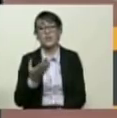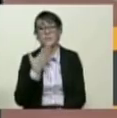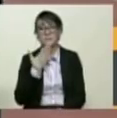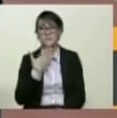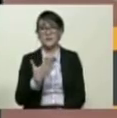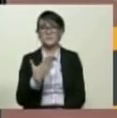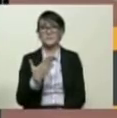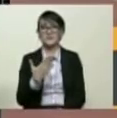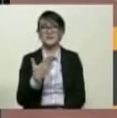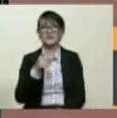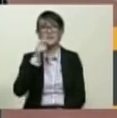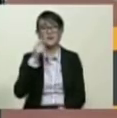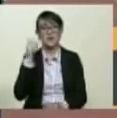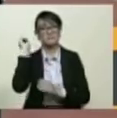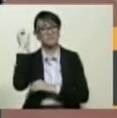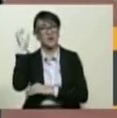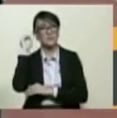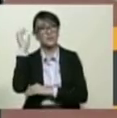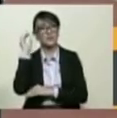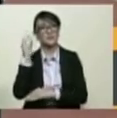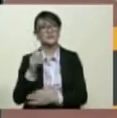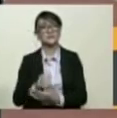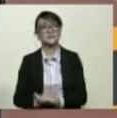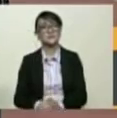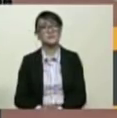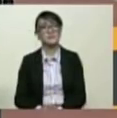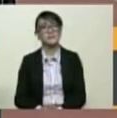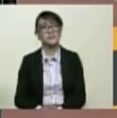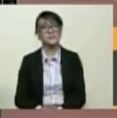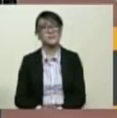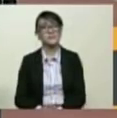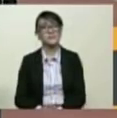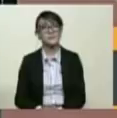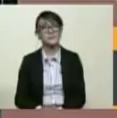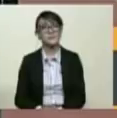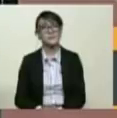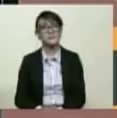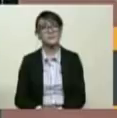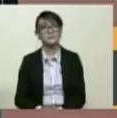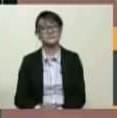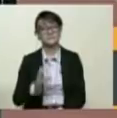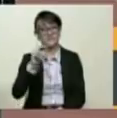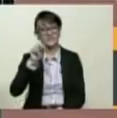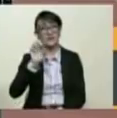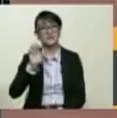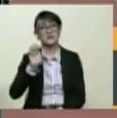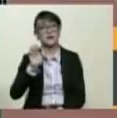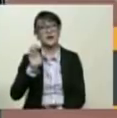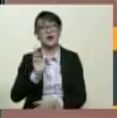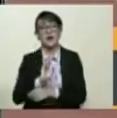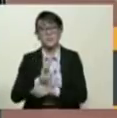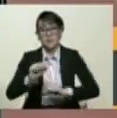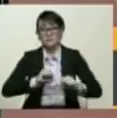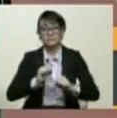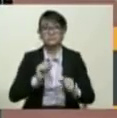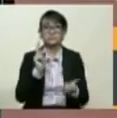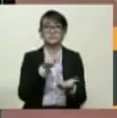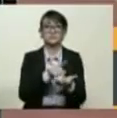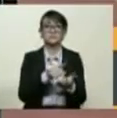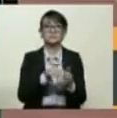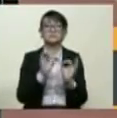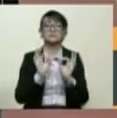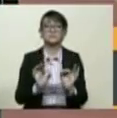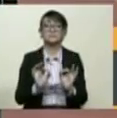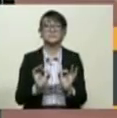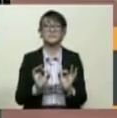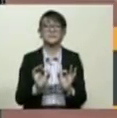que el alcalde tiene prerrogativas de impartir. Nosotros, el Consejo Nacional Electoral rápidamente actuó, lo certifica el mismo